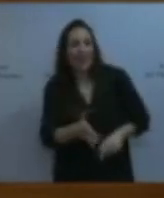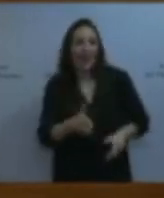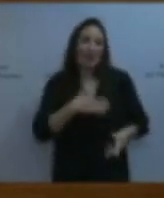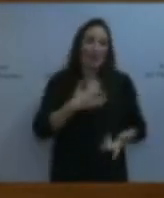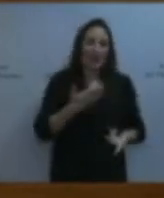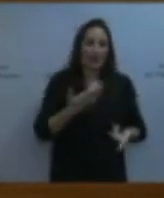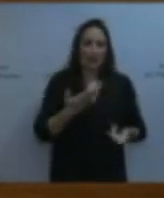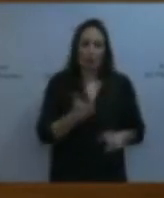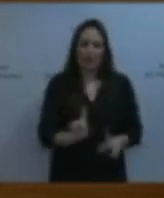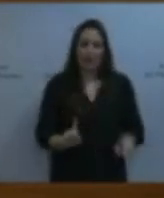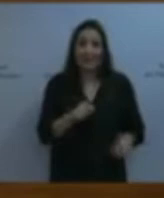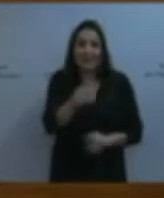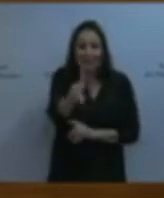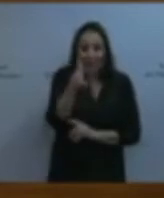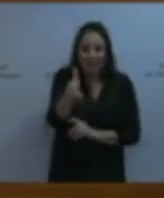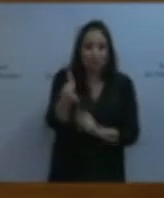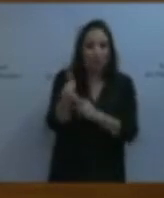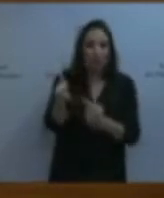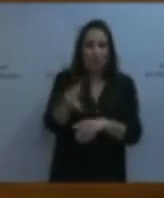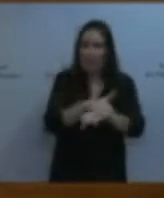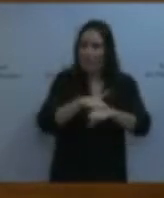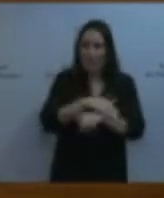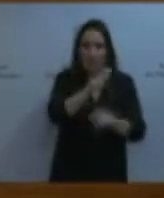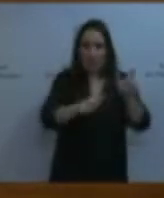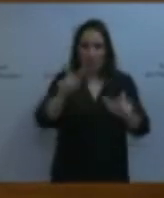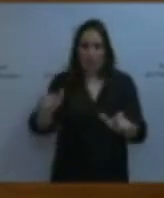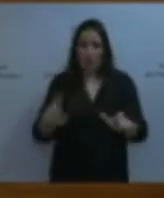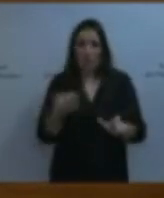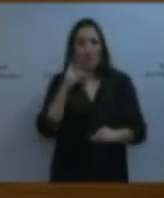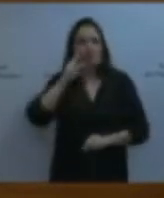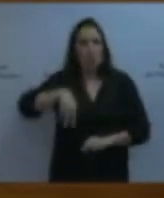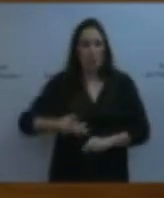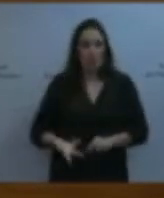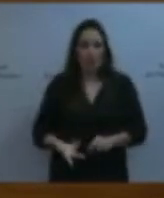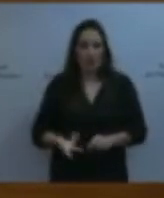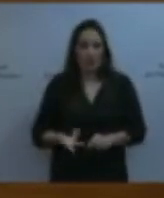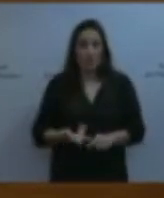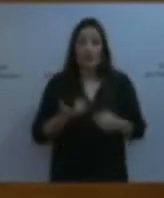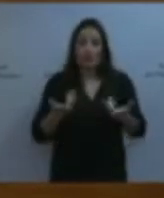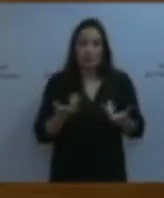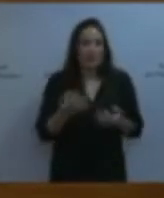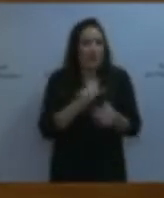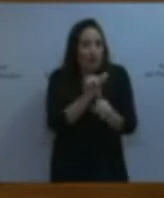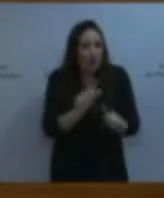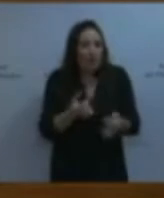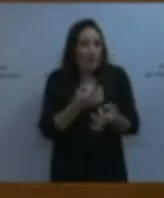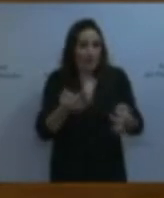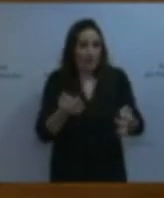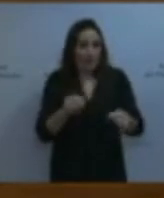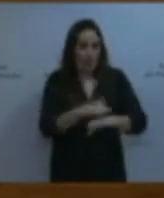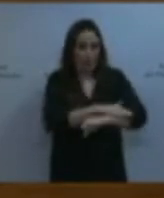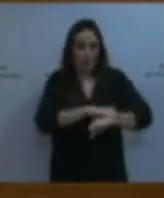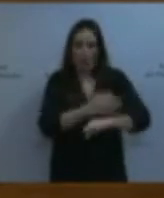por la Administración, es un derecho fundamental de las personas y como tal ha de ser reconocido de manera efectiva por los poderes